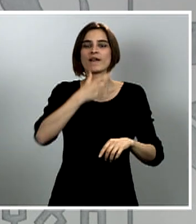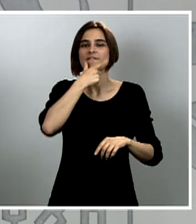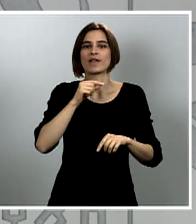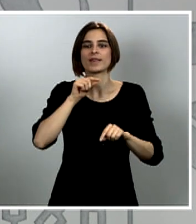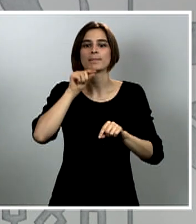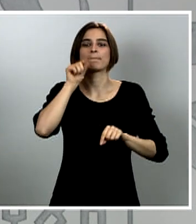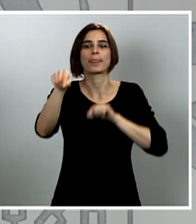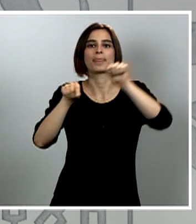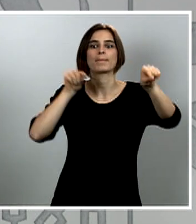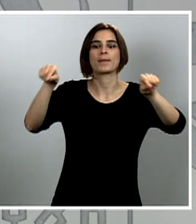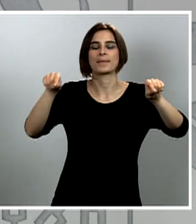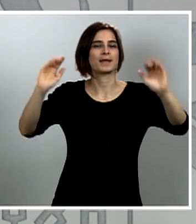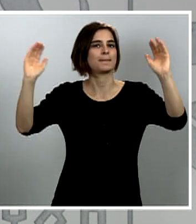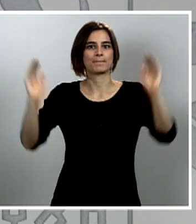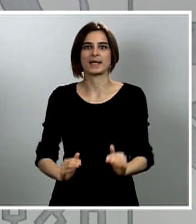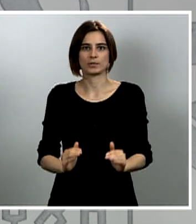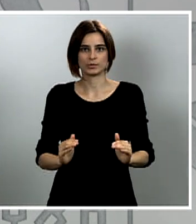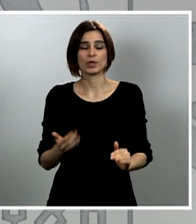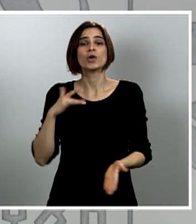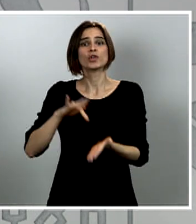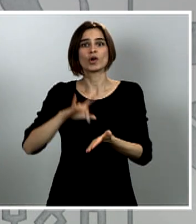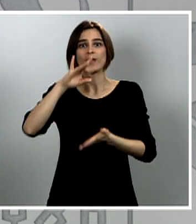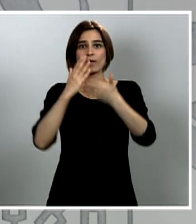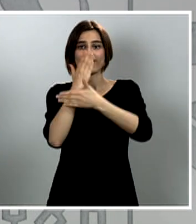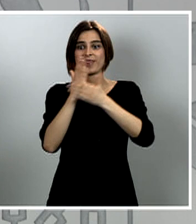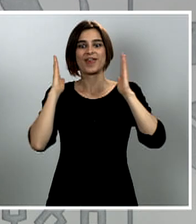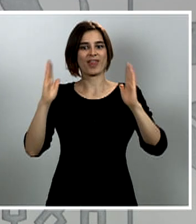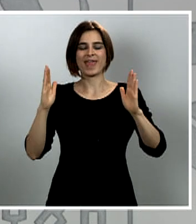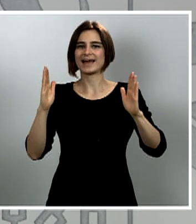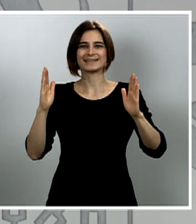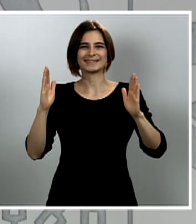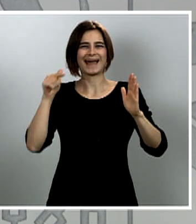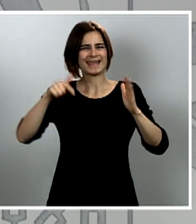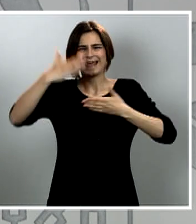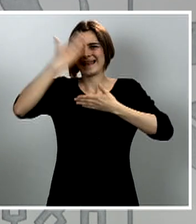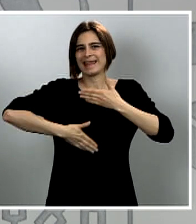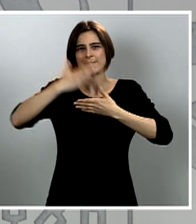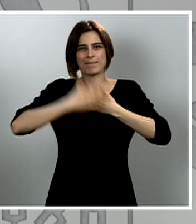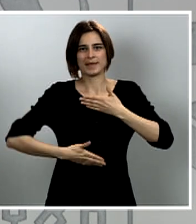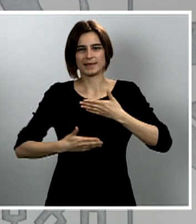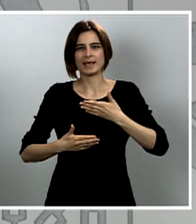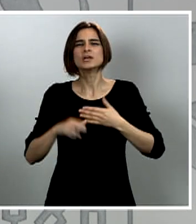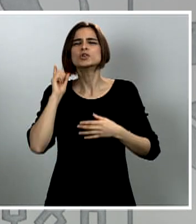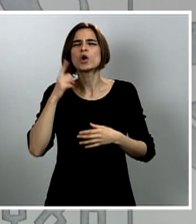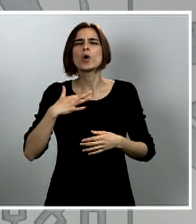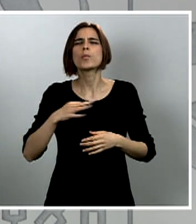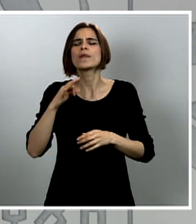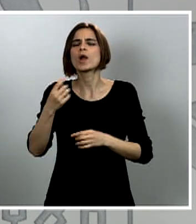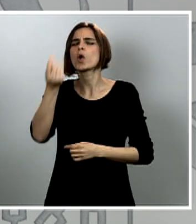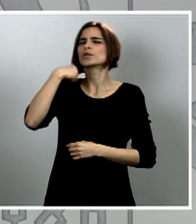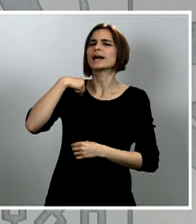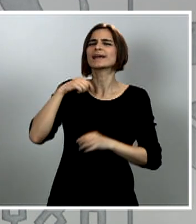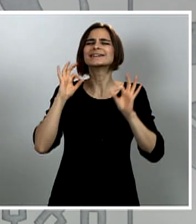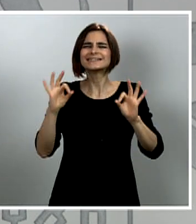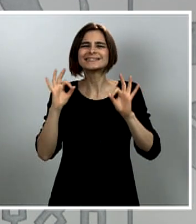un periodo muy importante de 15 días, se redujeron a 2 o 3 ambientes principales. Fundamentalmente hemos